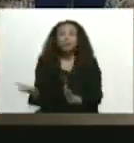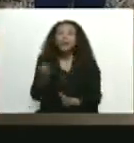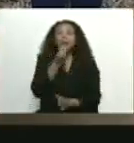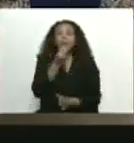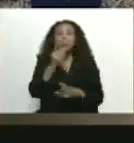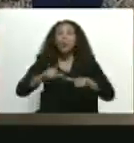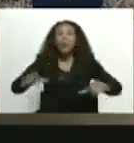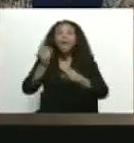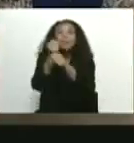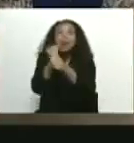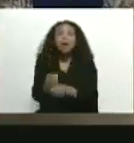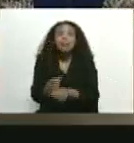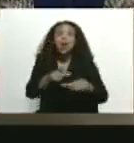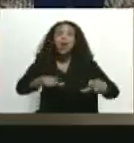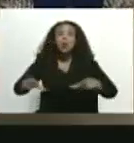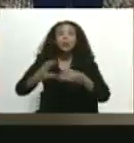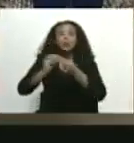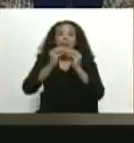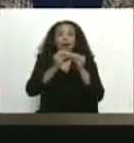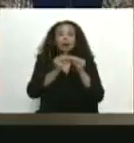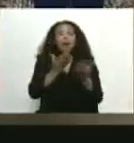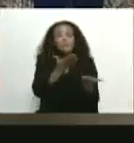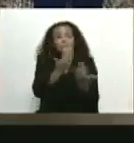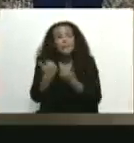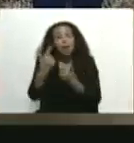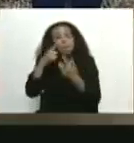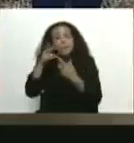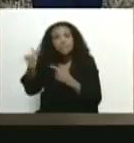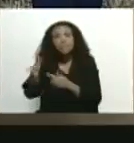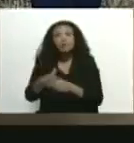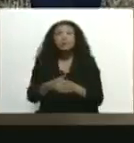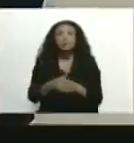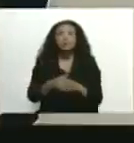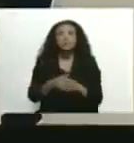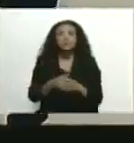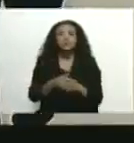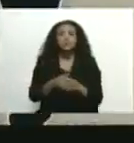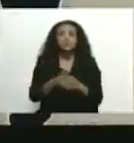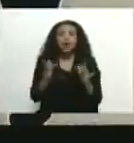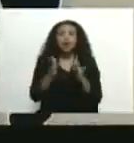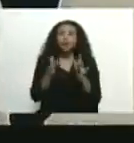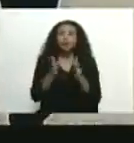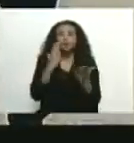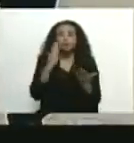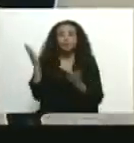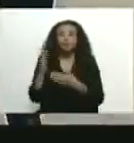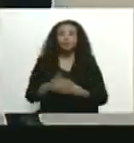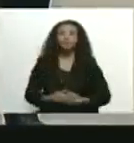comedor totalmente rehabilitado. Adelante, Jesús.